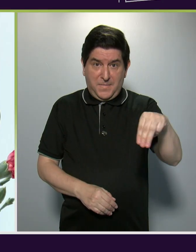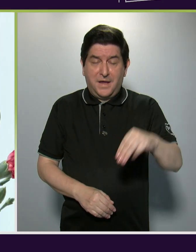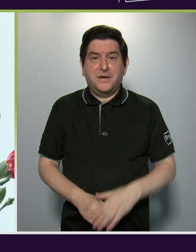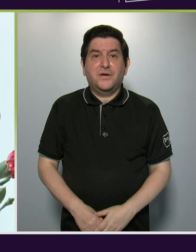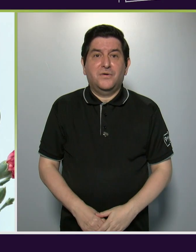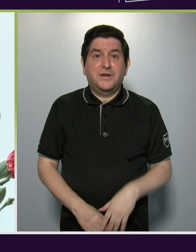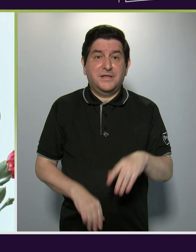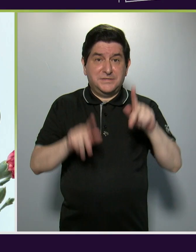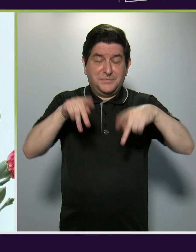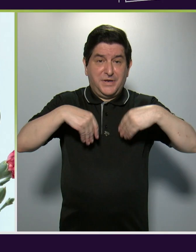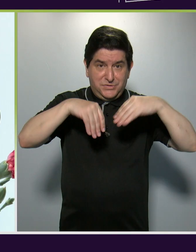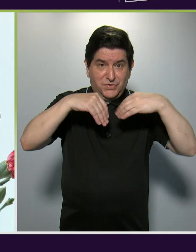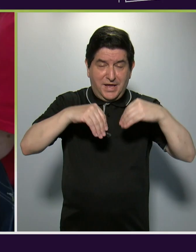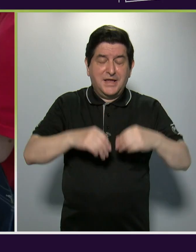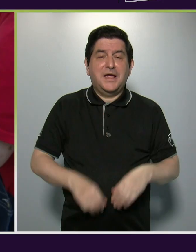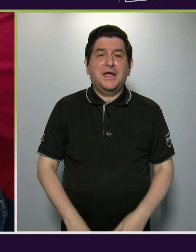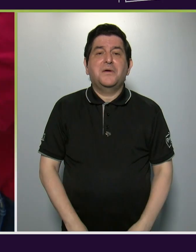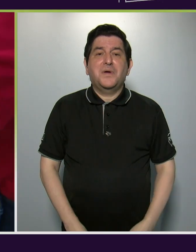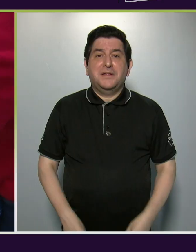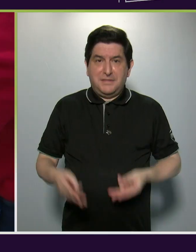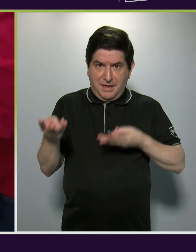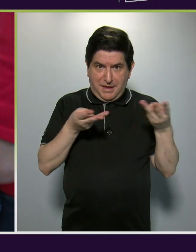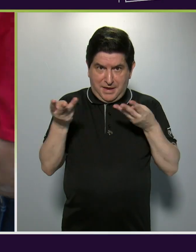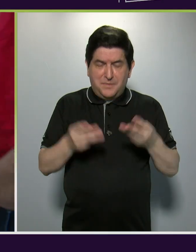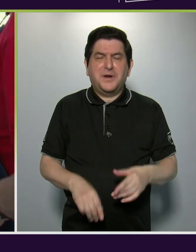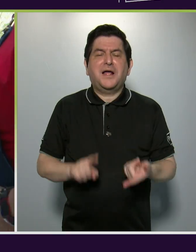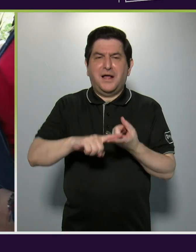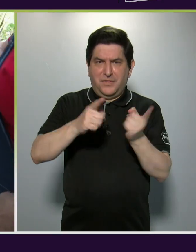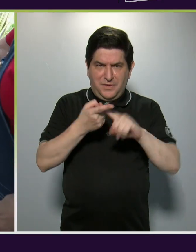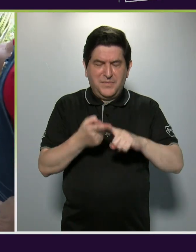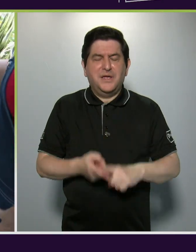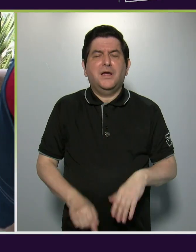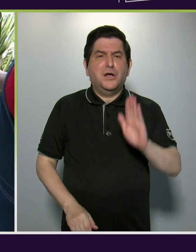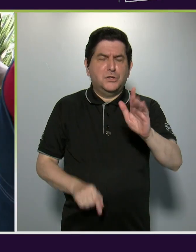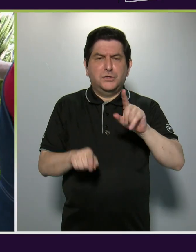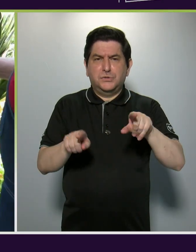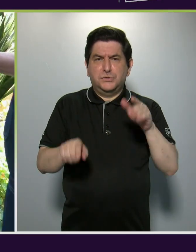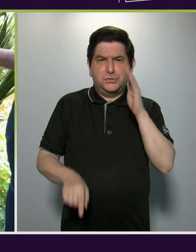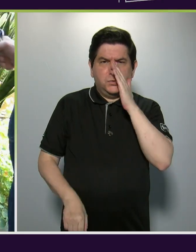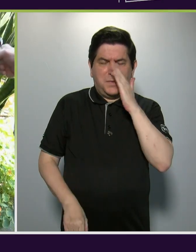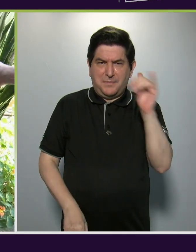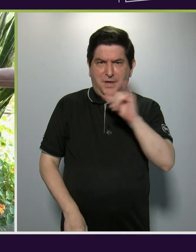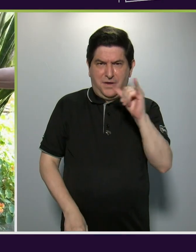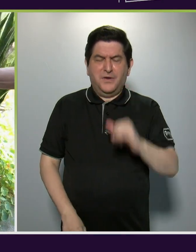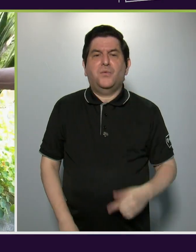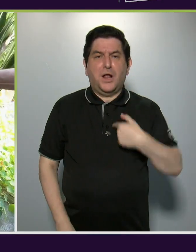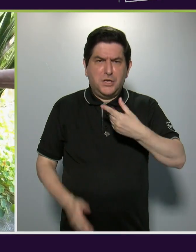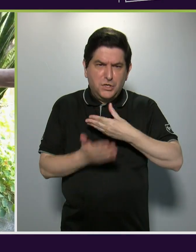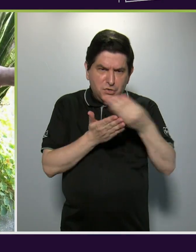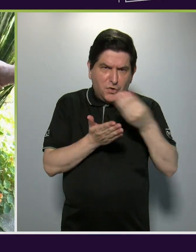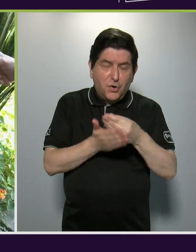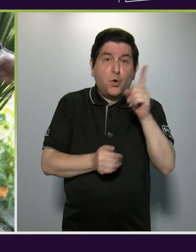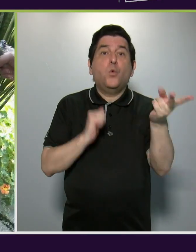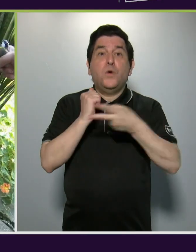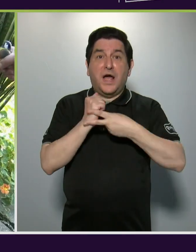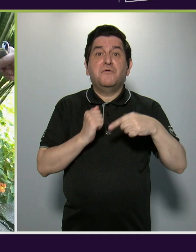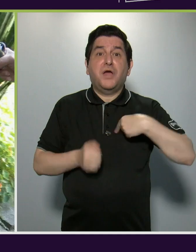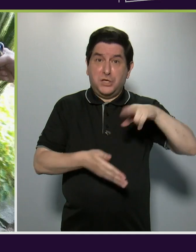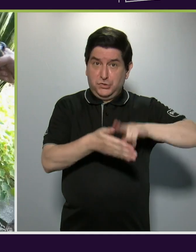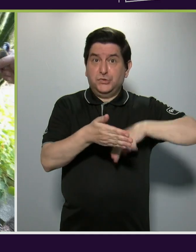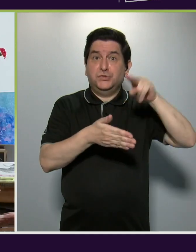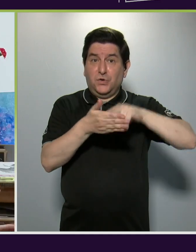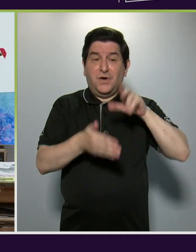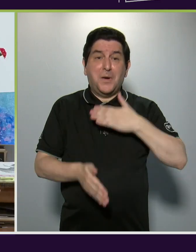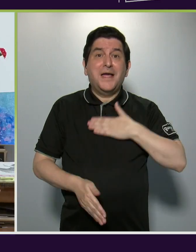que vende flores en el mercado es amiga mía, la mamá de ella era amiga mía, porque yo le compraba flores, yo la pinté alguna vez, y ese es mi